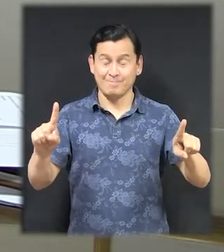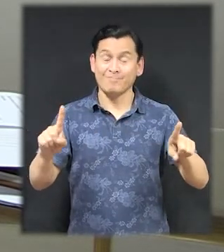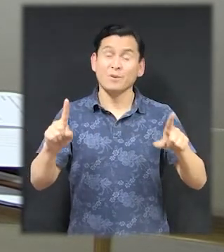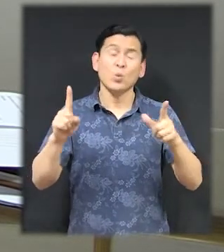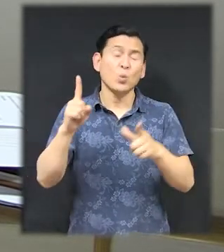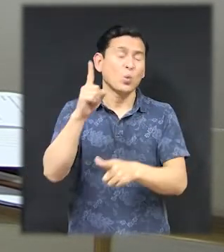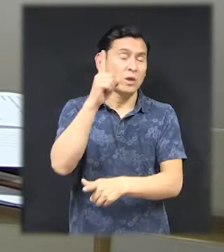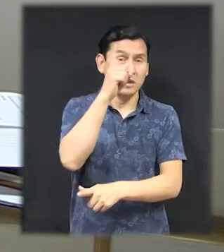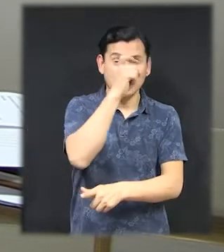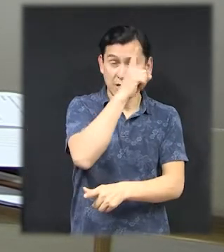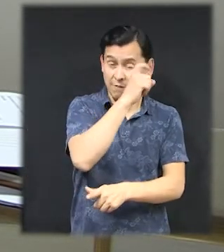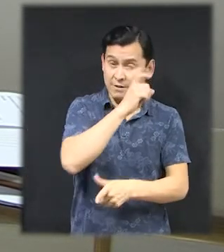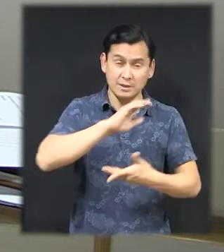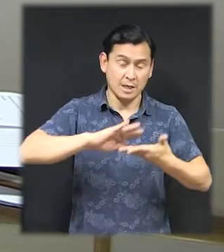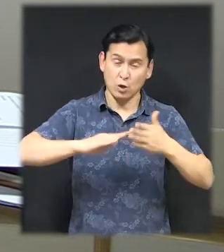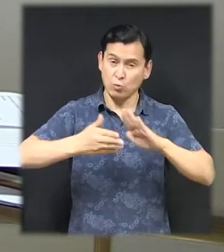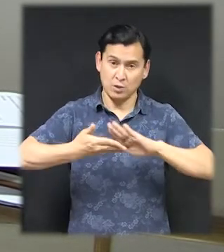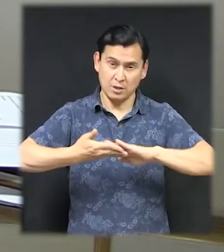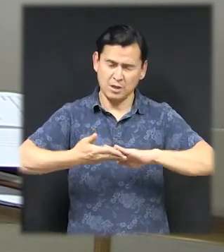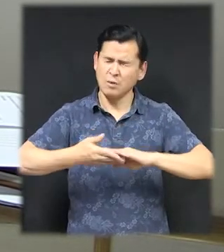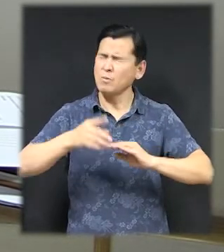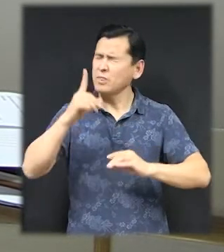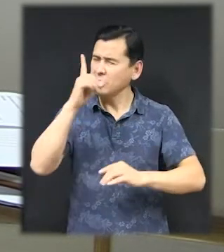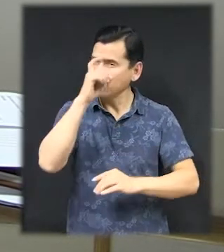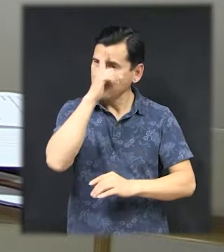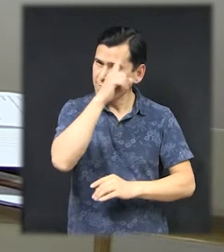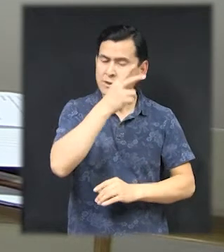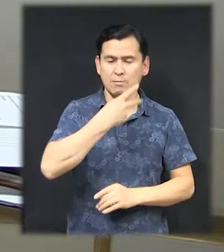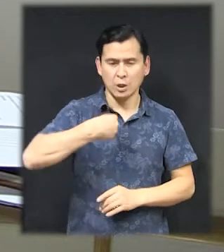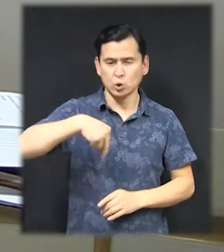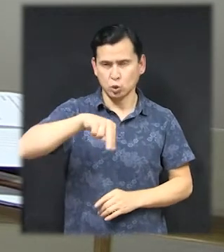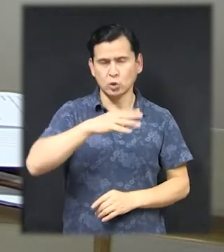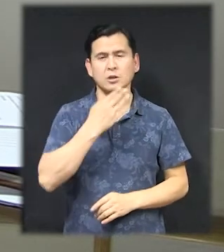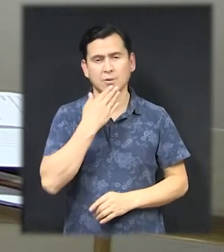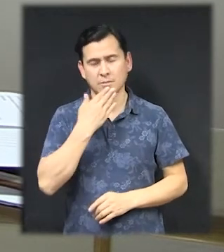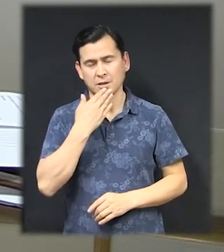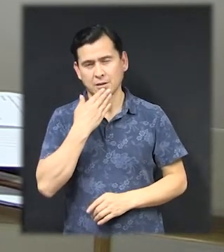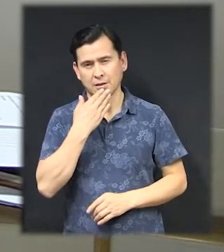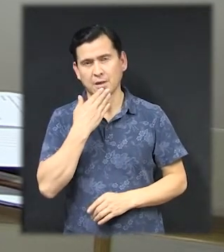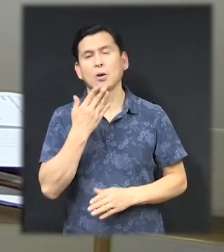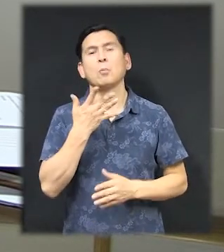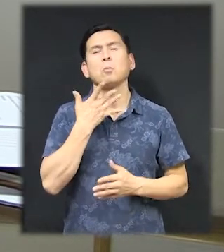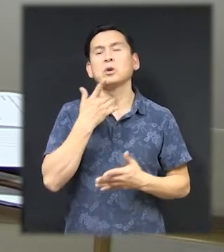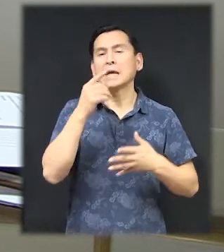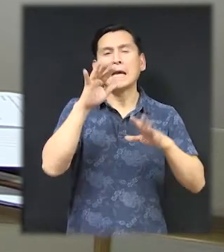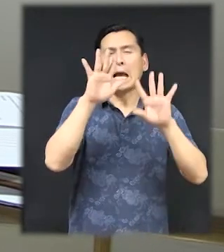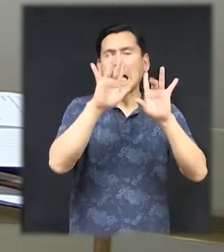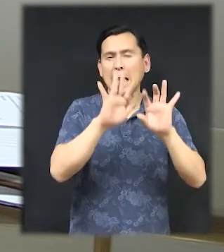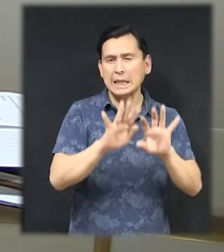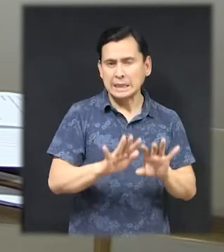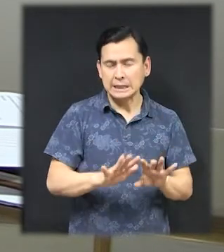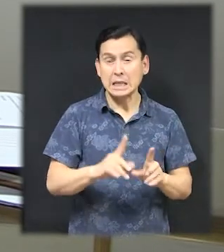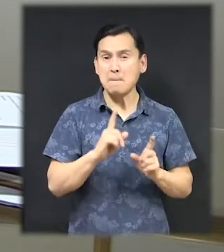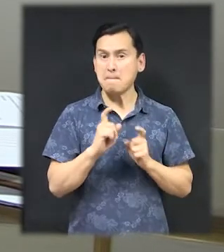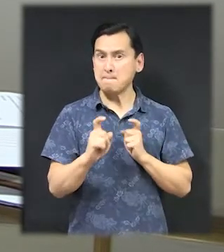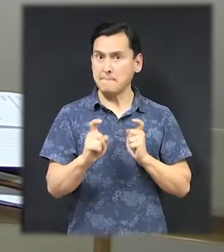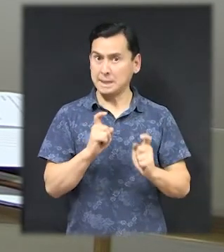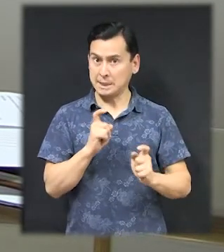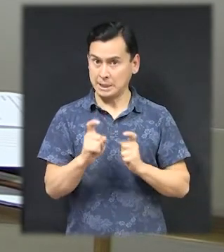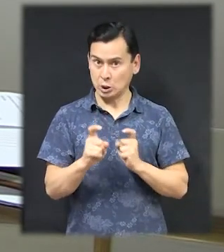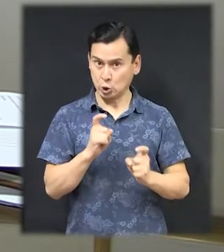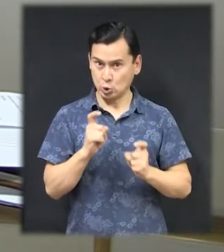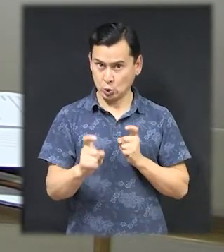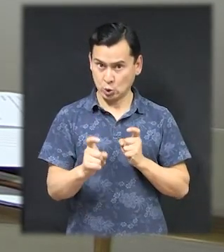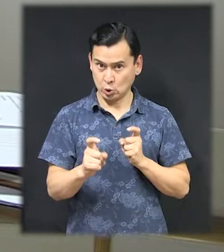COVID, es lo que en definitiva nos ha llevado a tomar medidas que han estado respaldadas por normas nacionales en las que no es